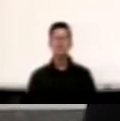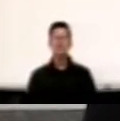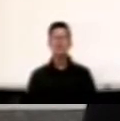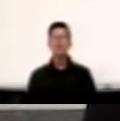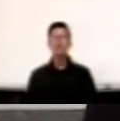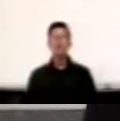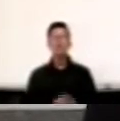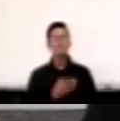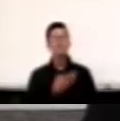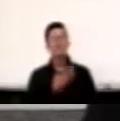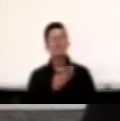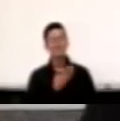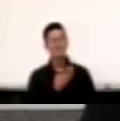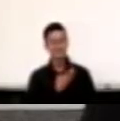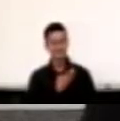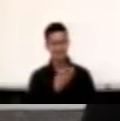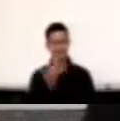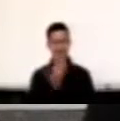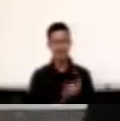Buenas tardes a todos.